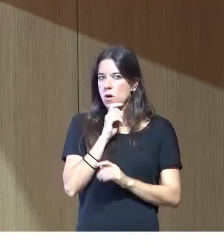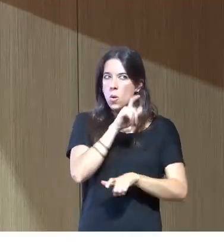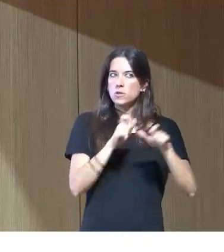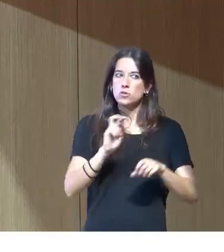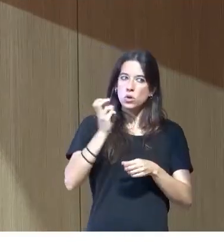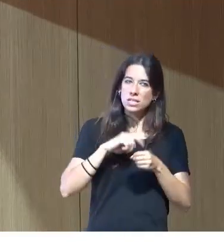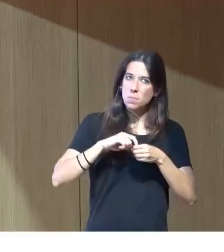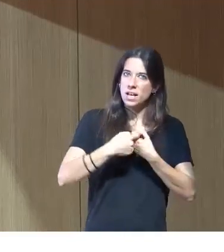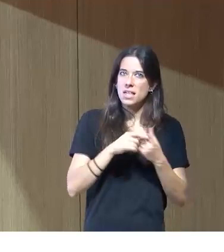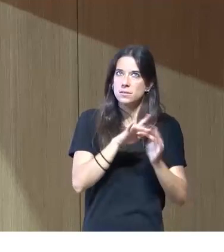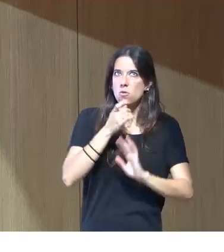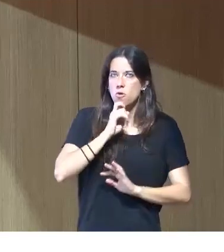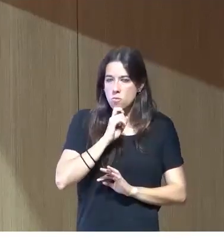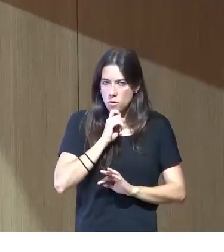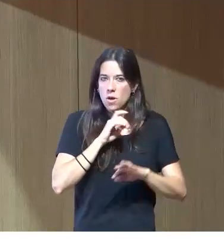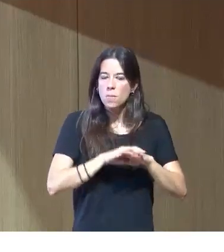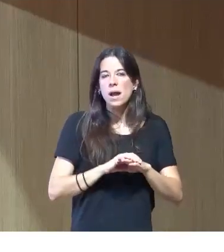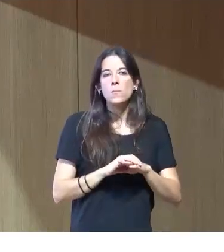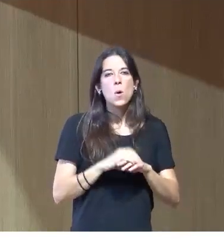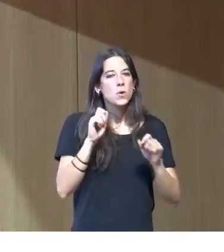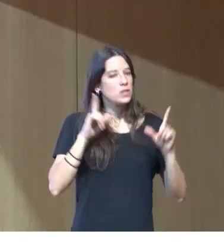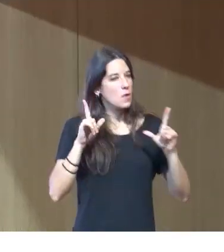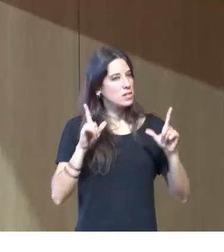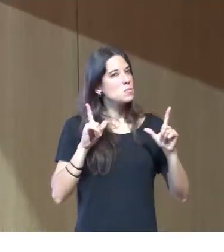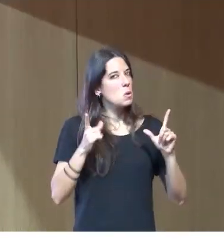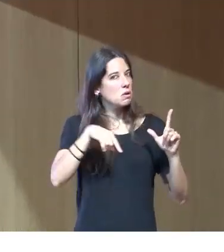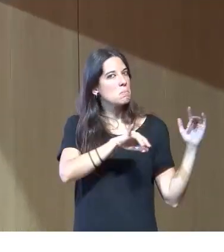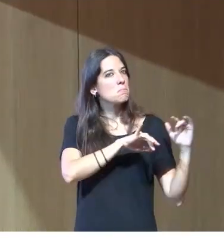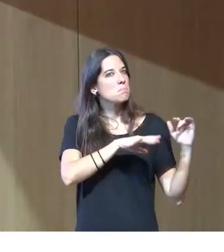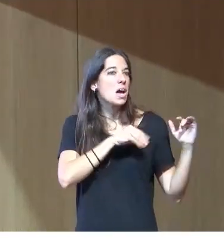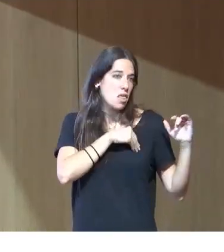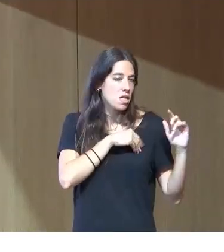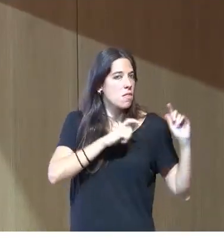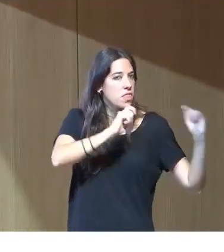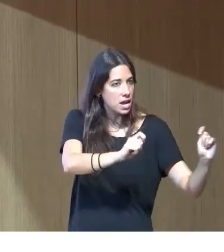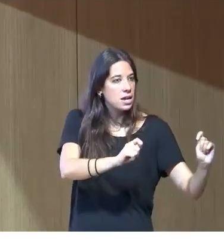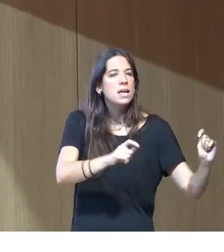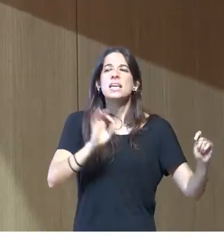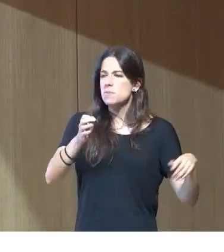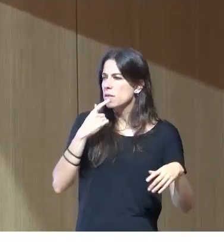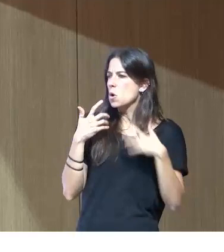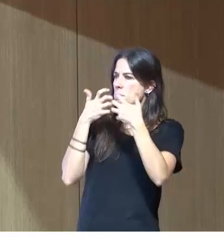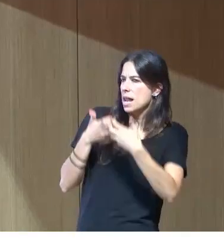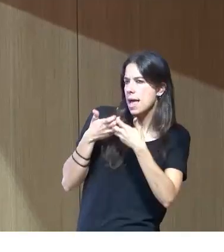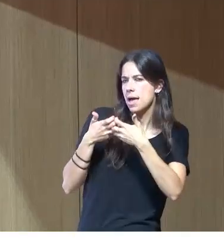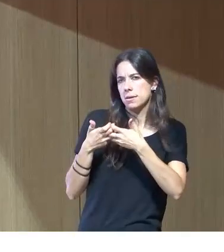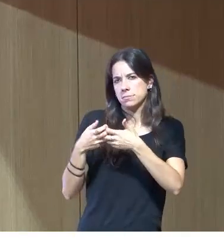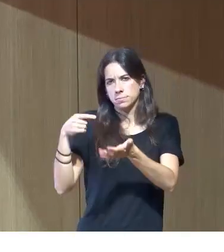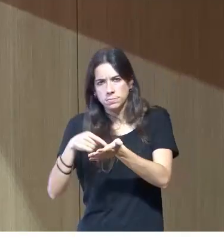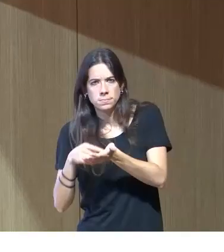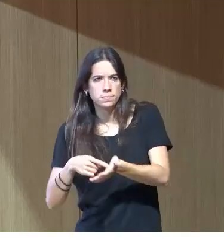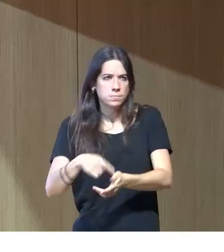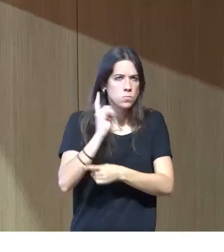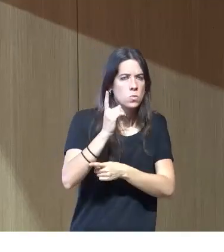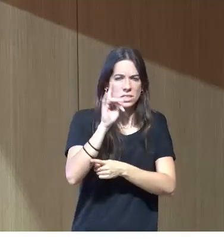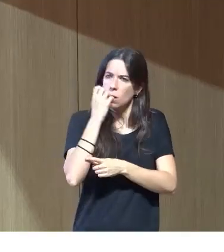implicadas darles el protagonismo que tienen y que sí que está muy bien pelearse luchar pero no tenemos